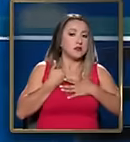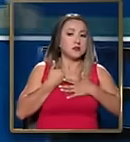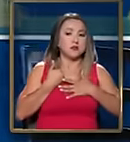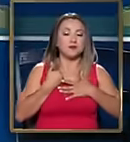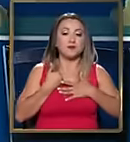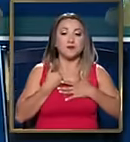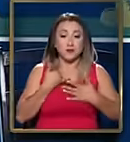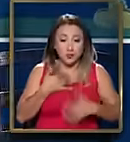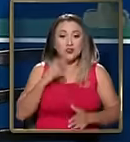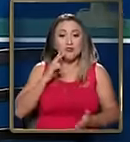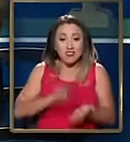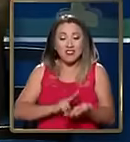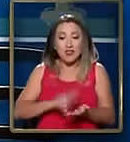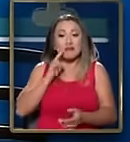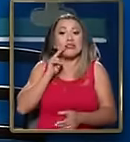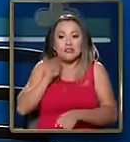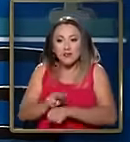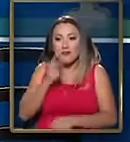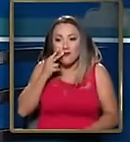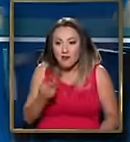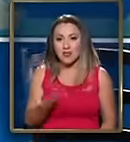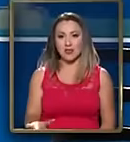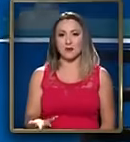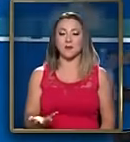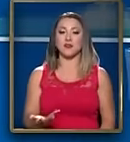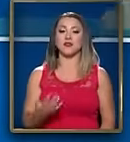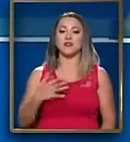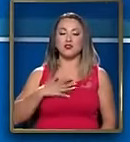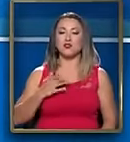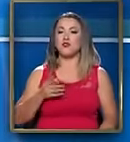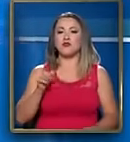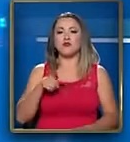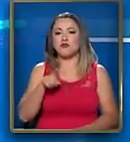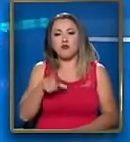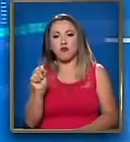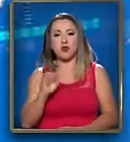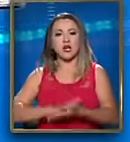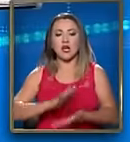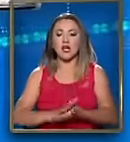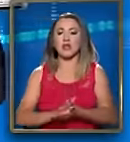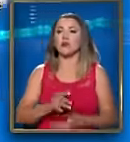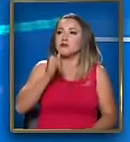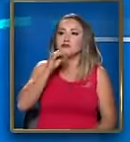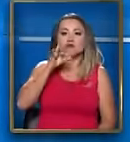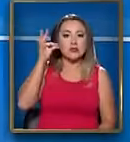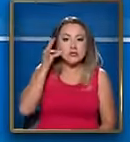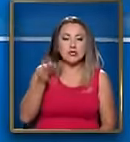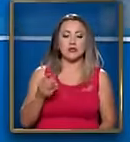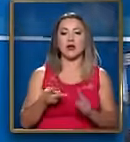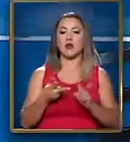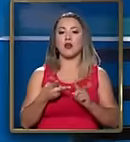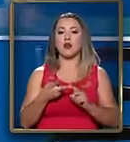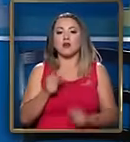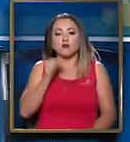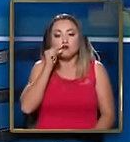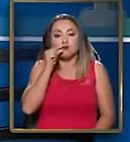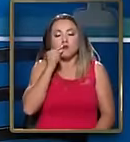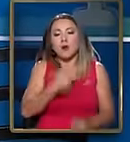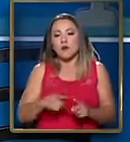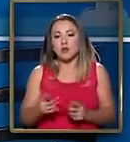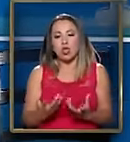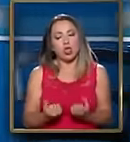Y yo fui testigo de cómo muchas veces, mira, no asistió a carretes, su chelita, su cogollito mensual,